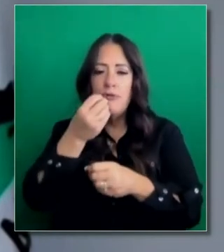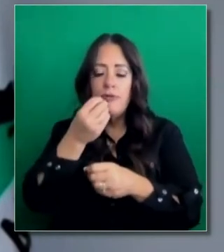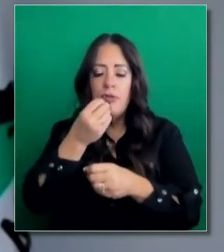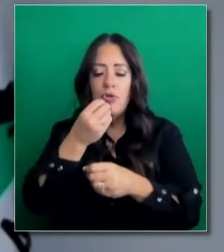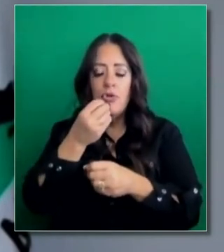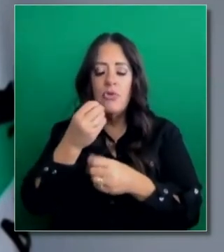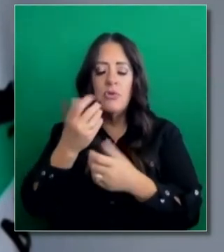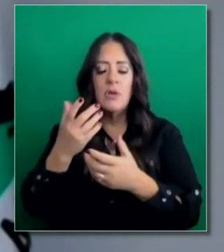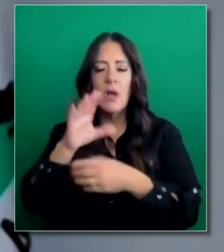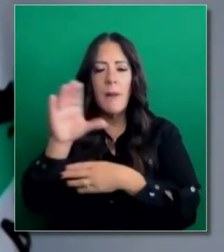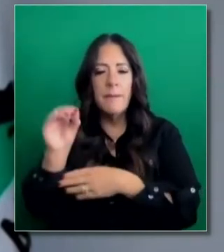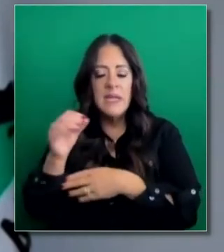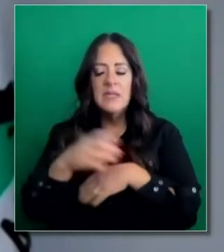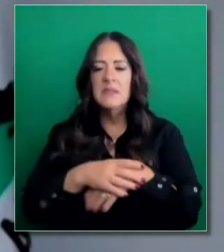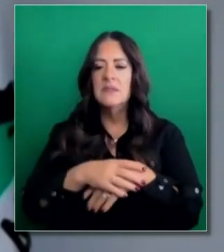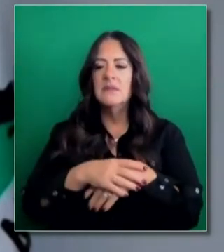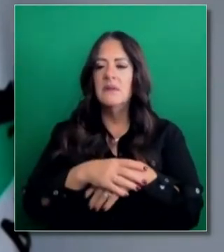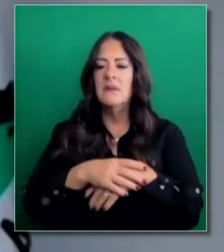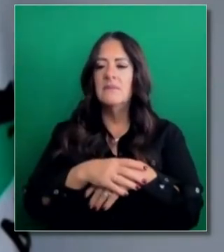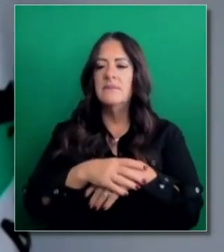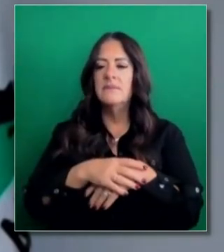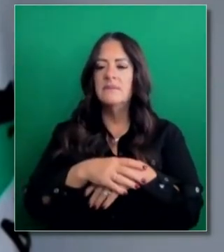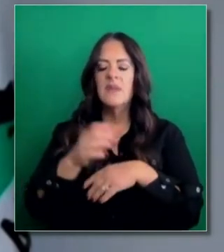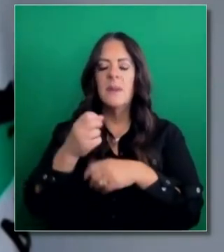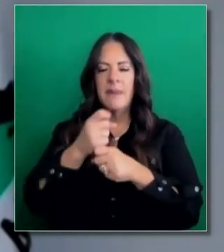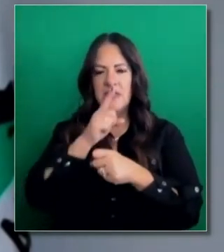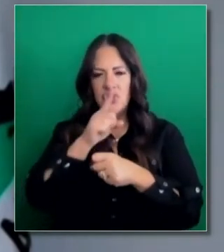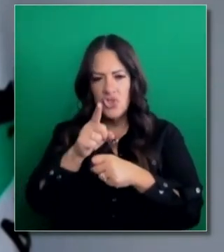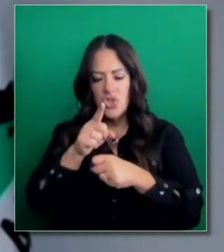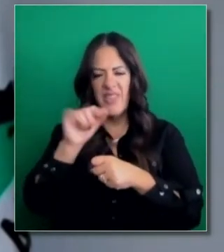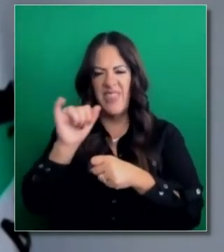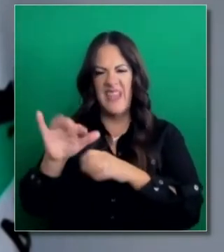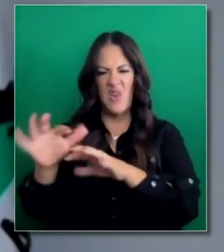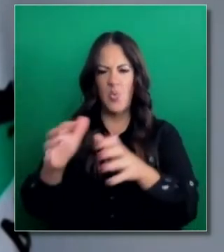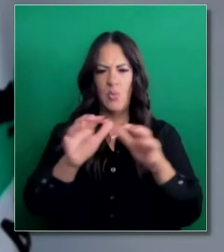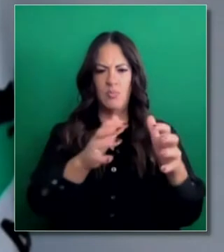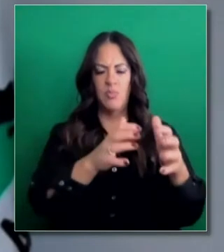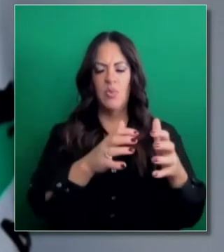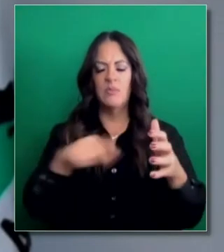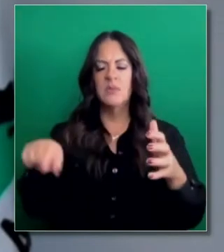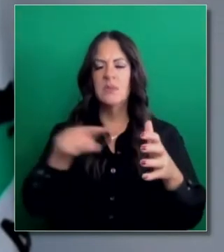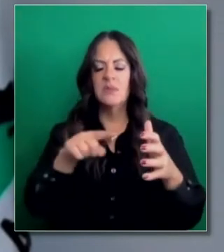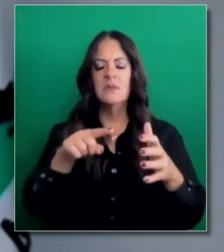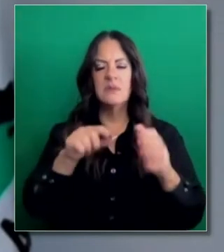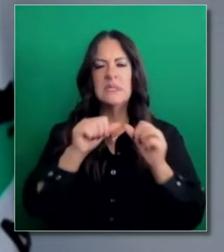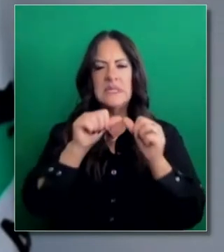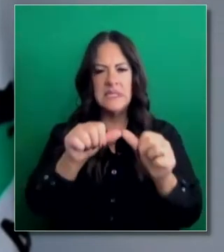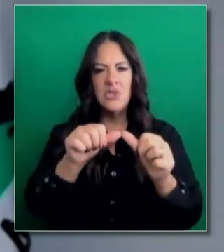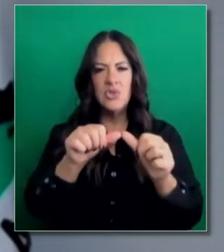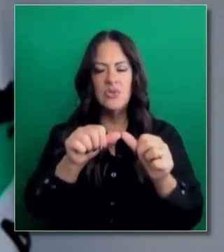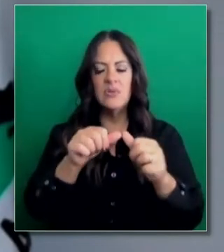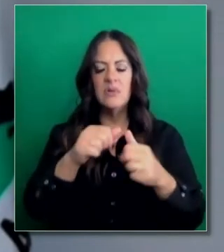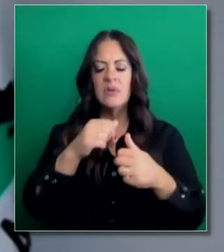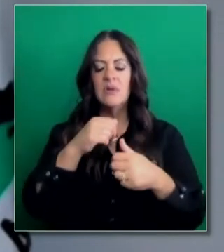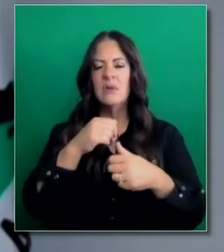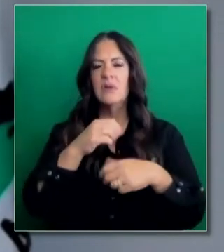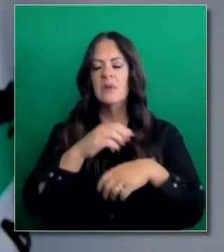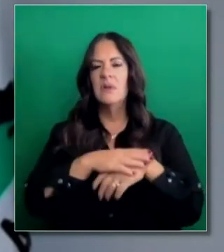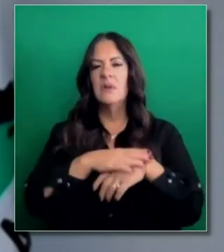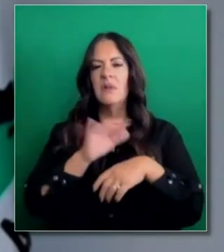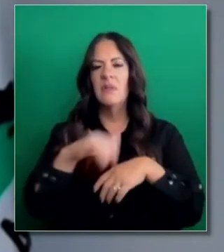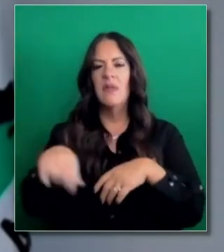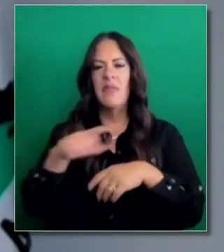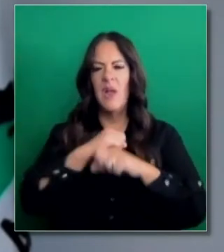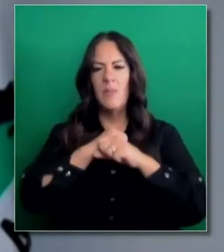hospitales clínicas aquellas personas que nos proporcionan comida el sector agrícola o sea